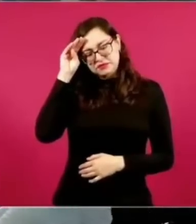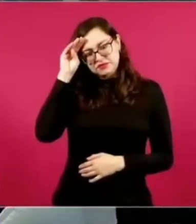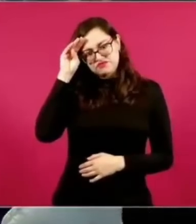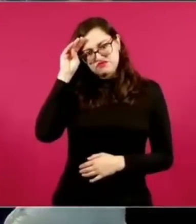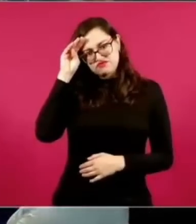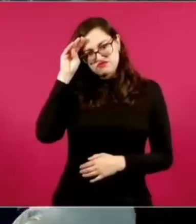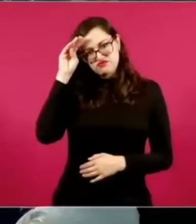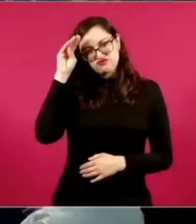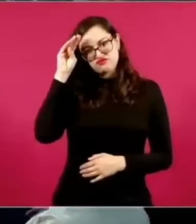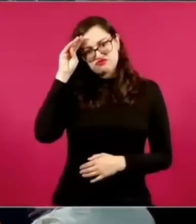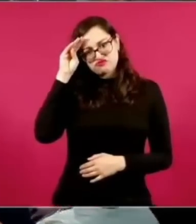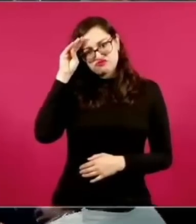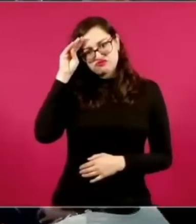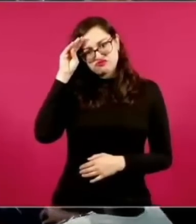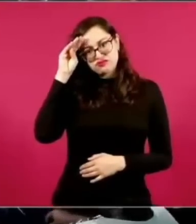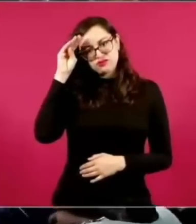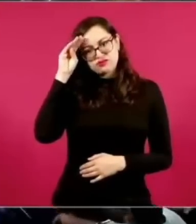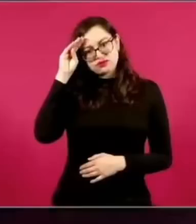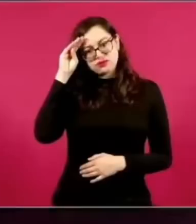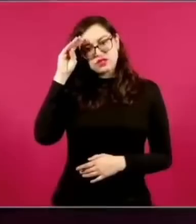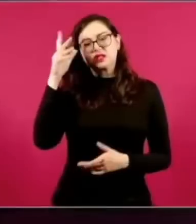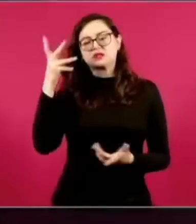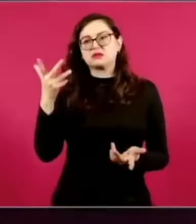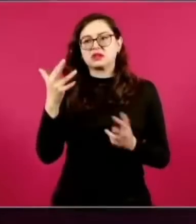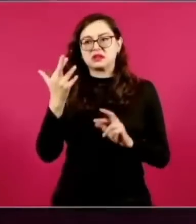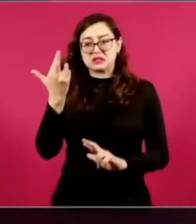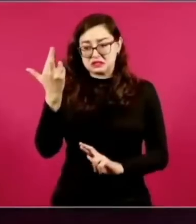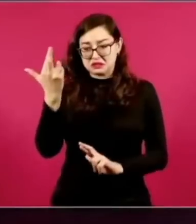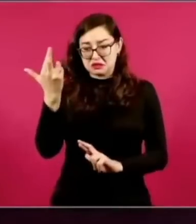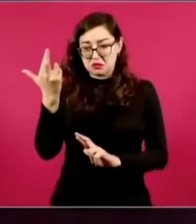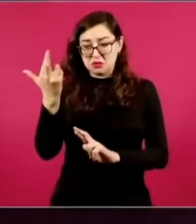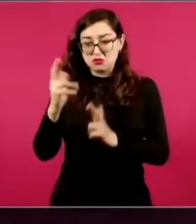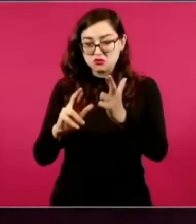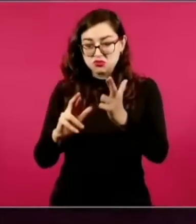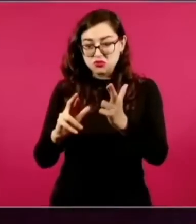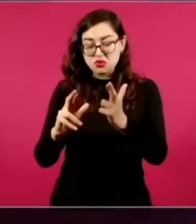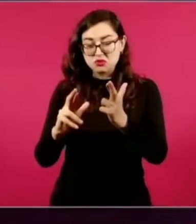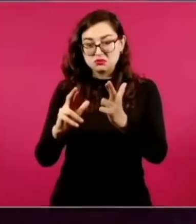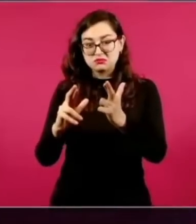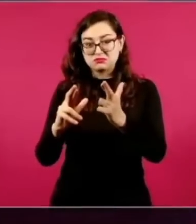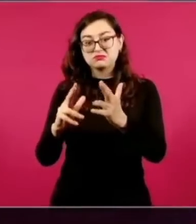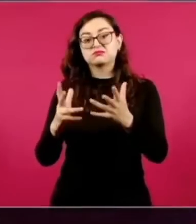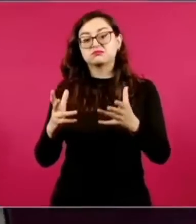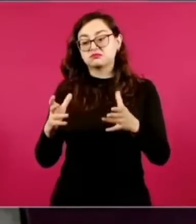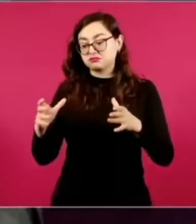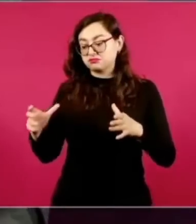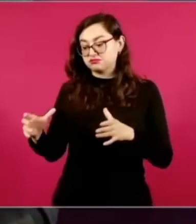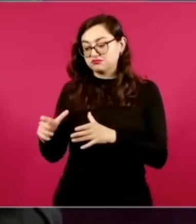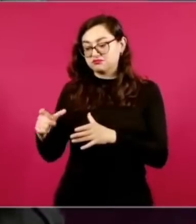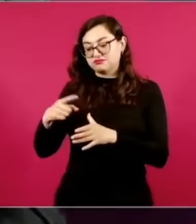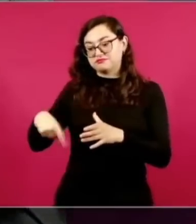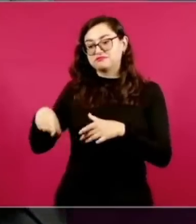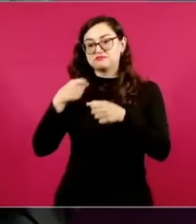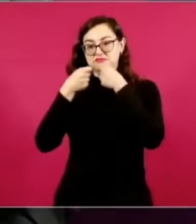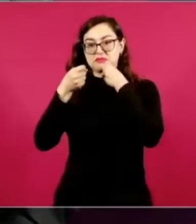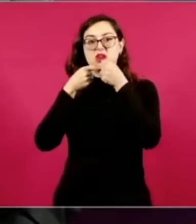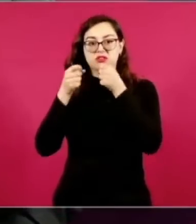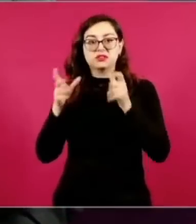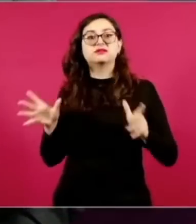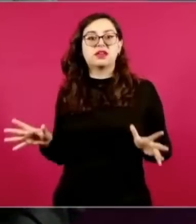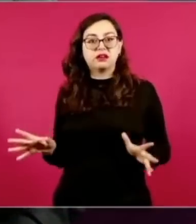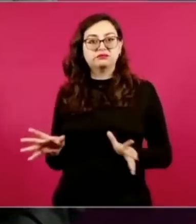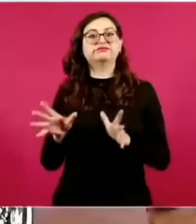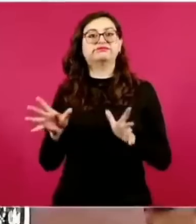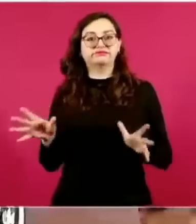comprender la revolución sin los periodistas revolucionarios.